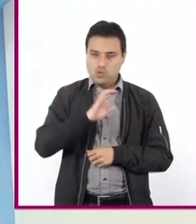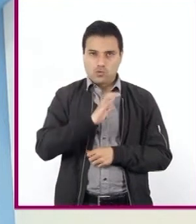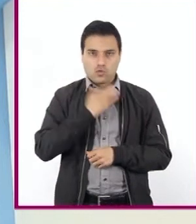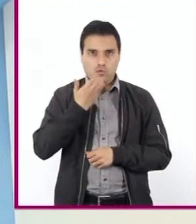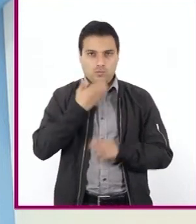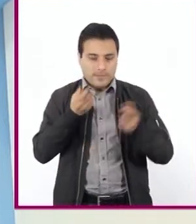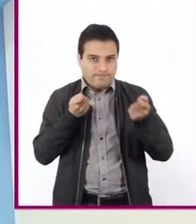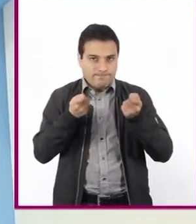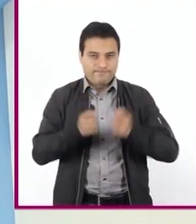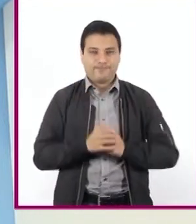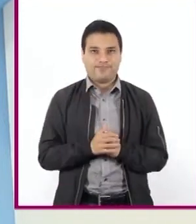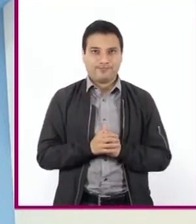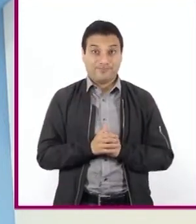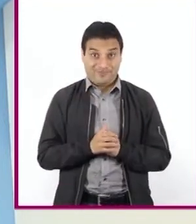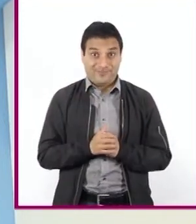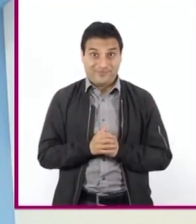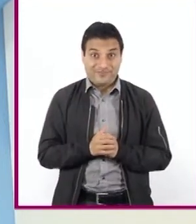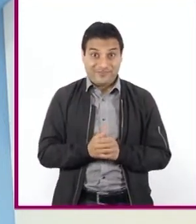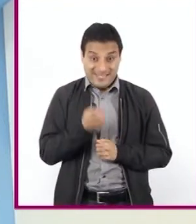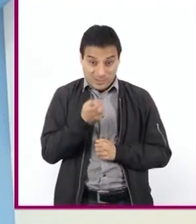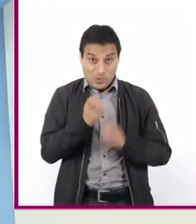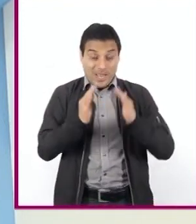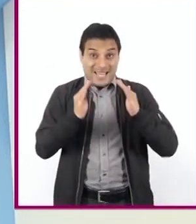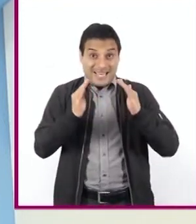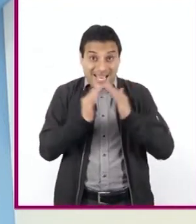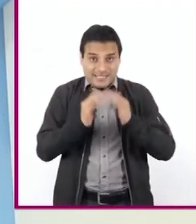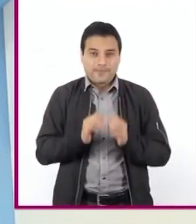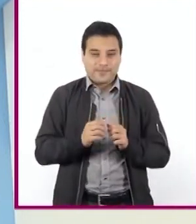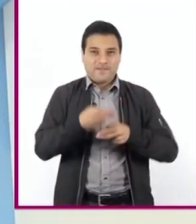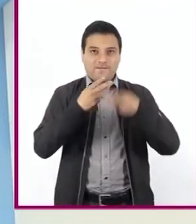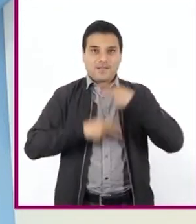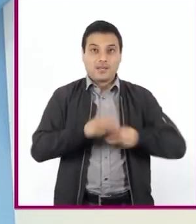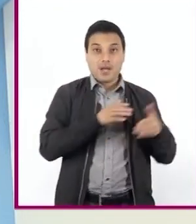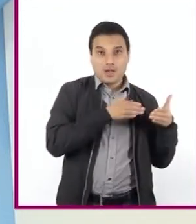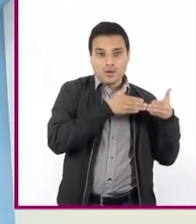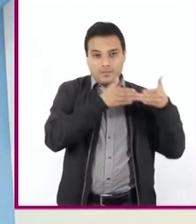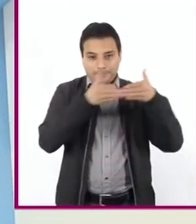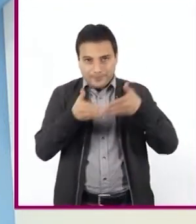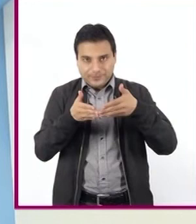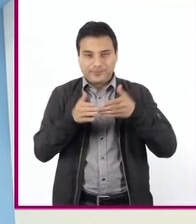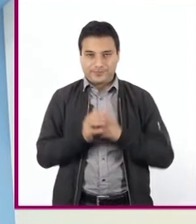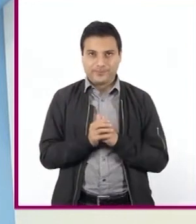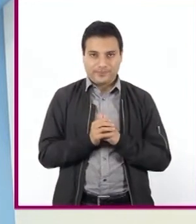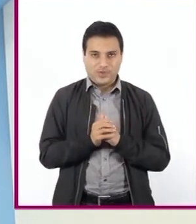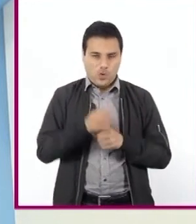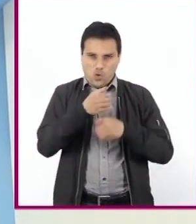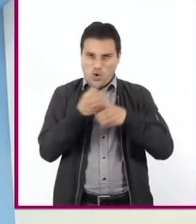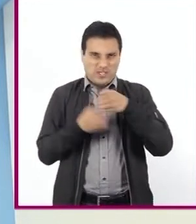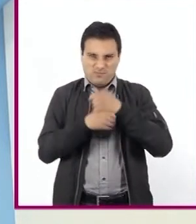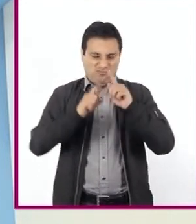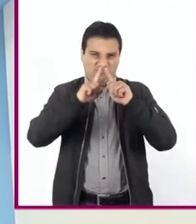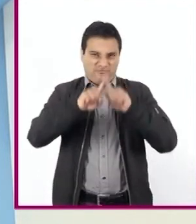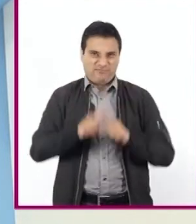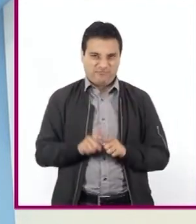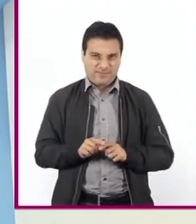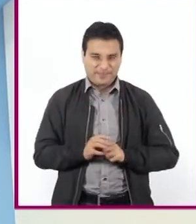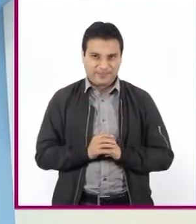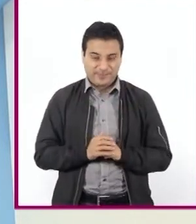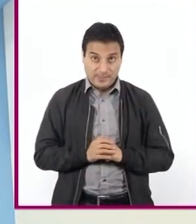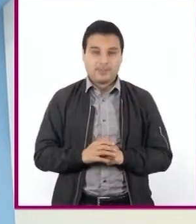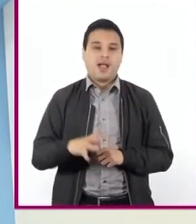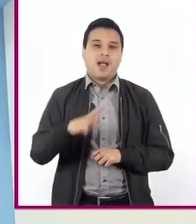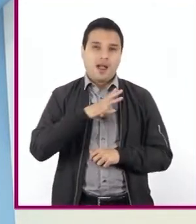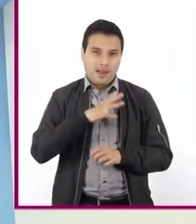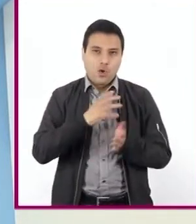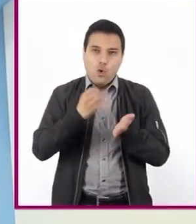Atlántico. Ahí llegaban los galeones cargados de productos de Nueva España y, por supuesto, el oro